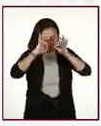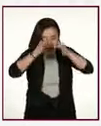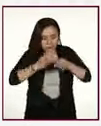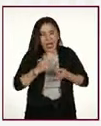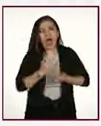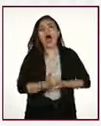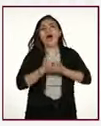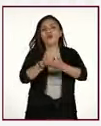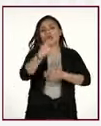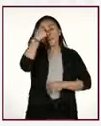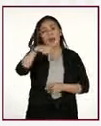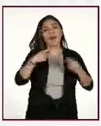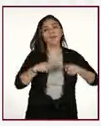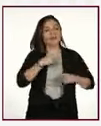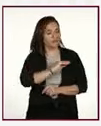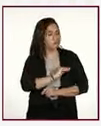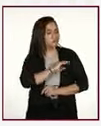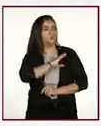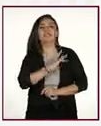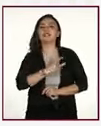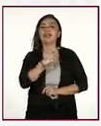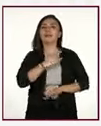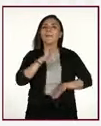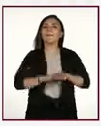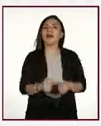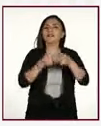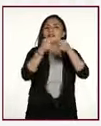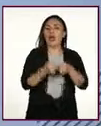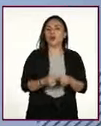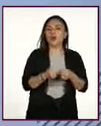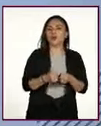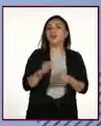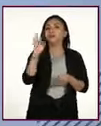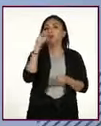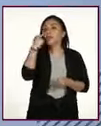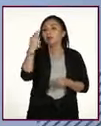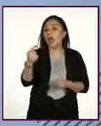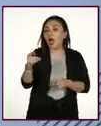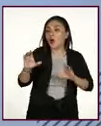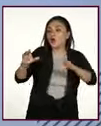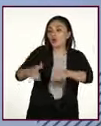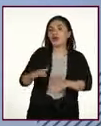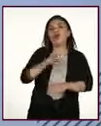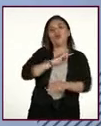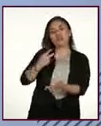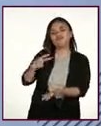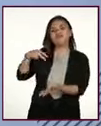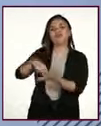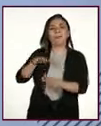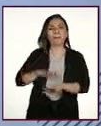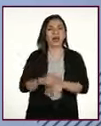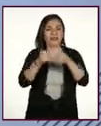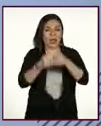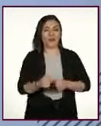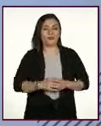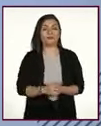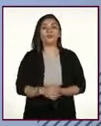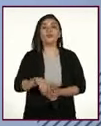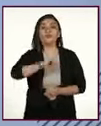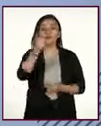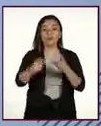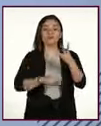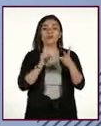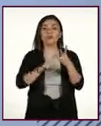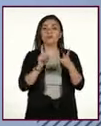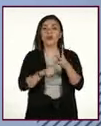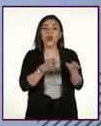y estimula que las personas jóvenes se sientan seguras y seguros frente a su comunidad. Qué maravilla. Otro es el